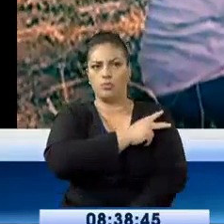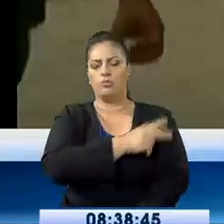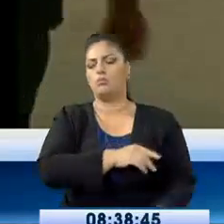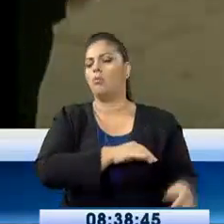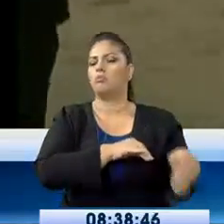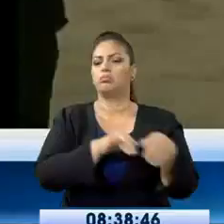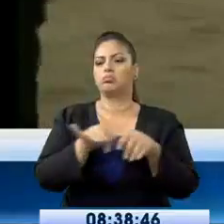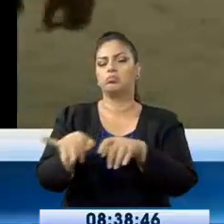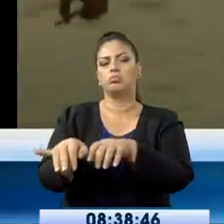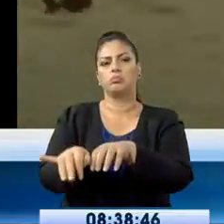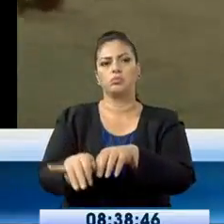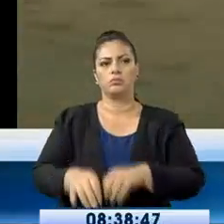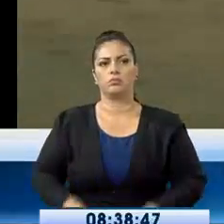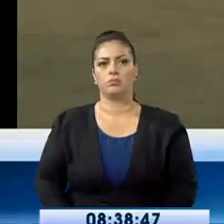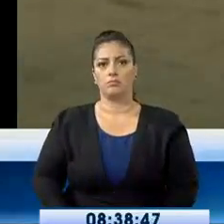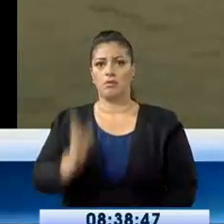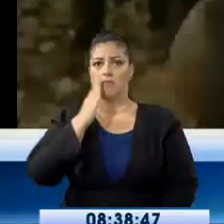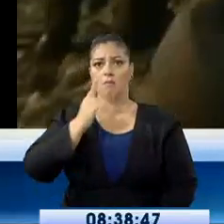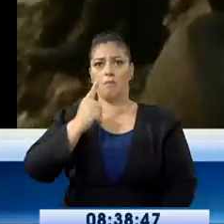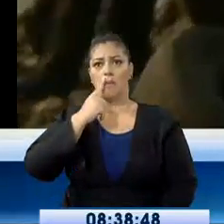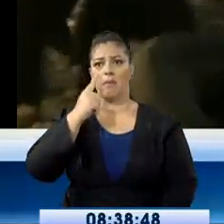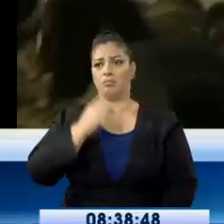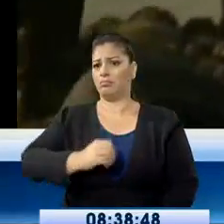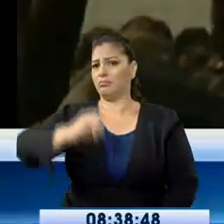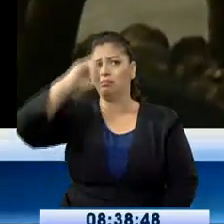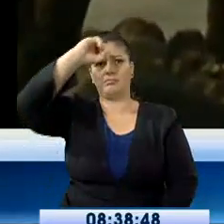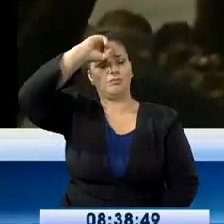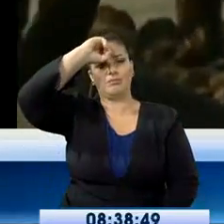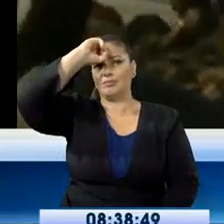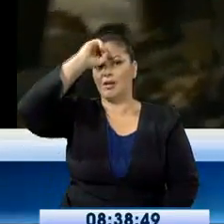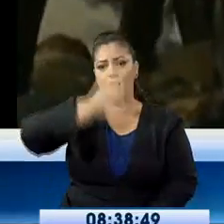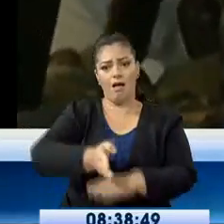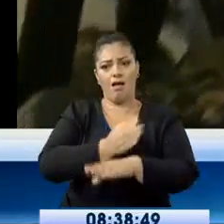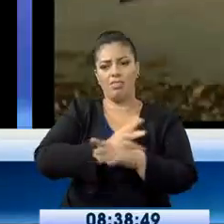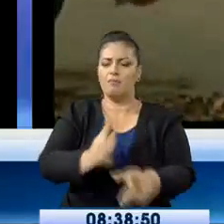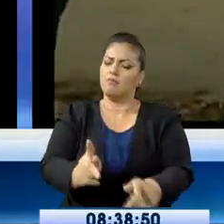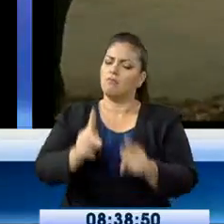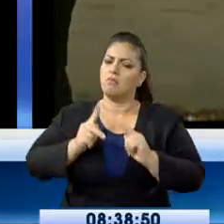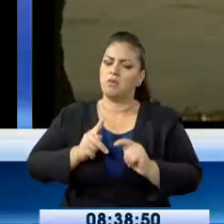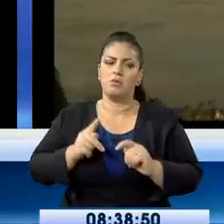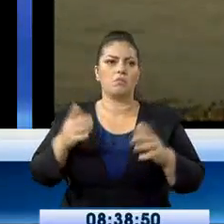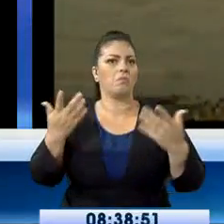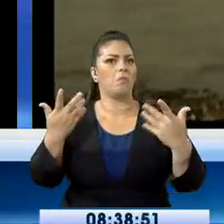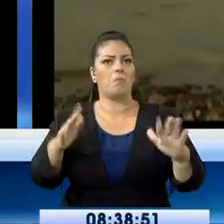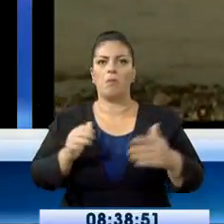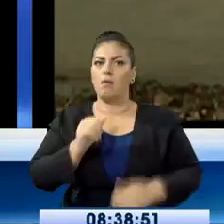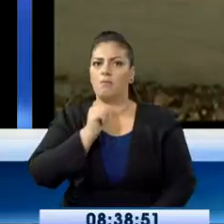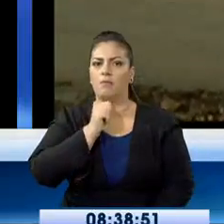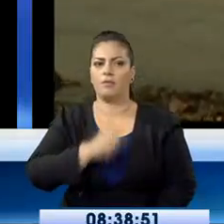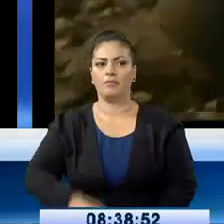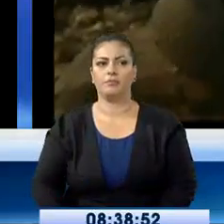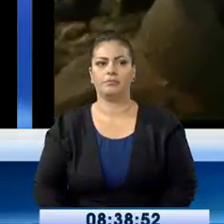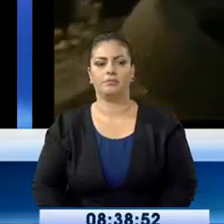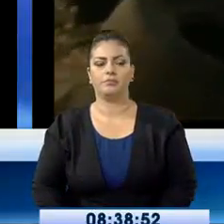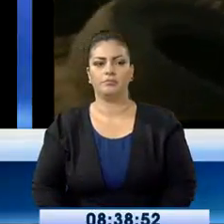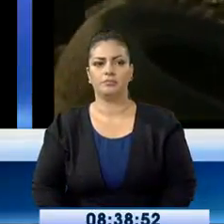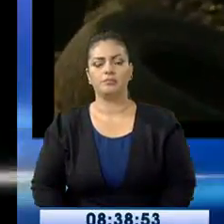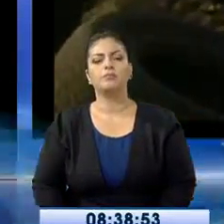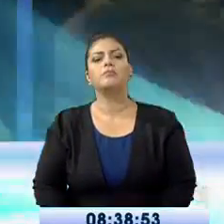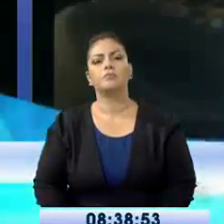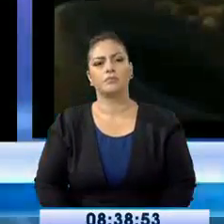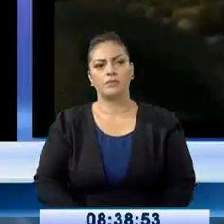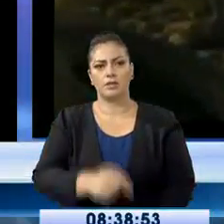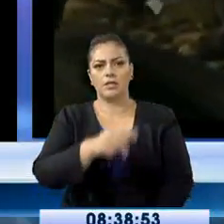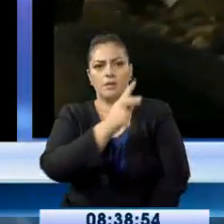de esparcimiento fuera del plantel y en un río correntoso. El muchacho había dicho que la señorita había cogido para natación